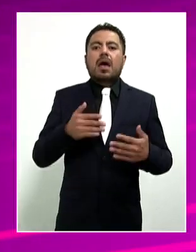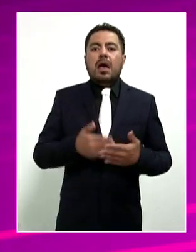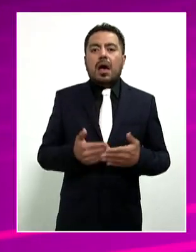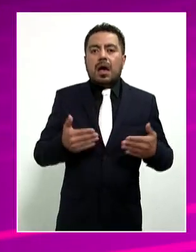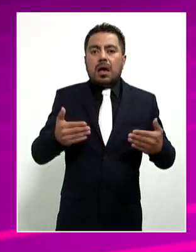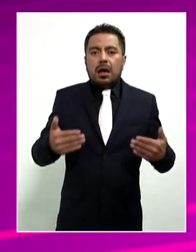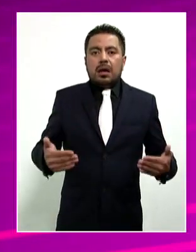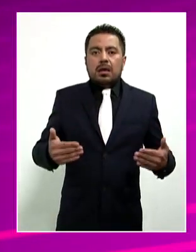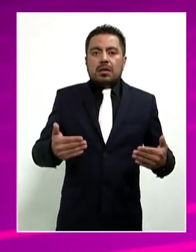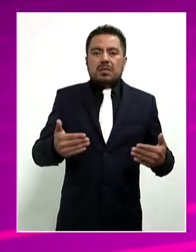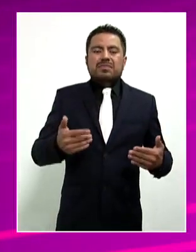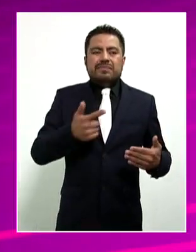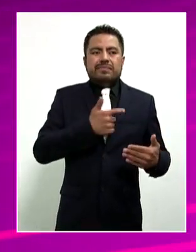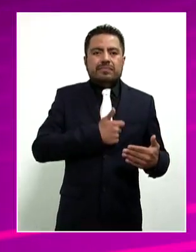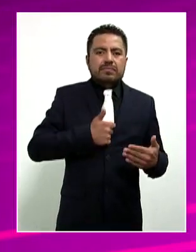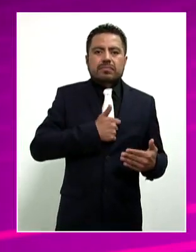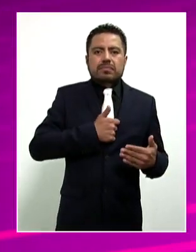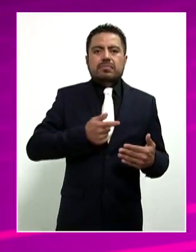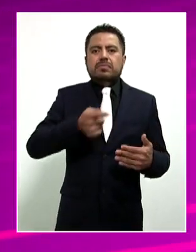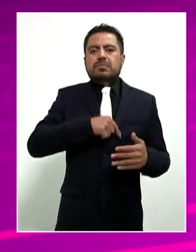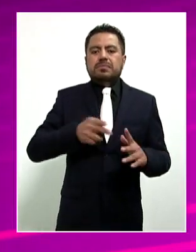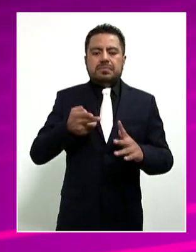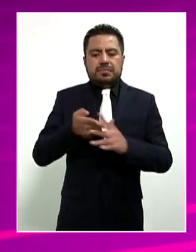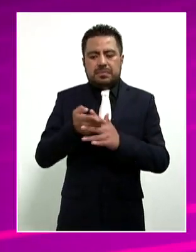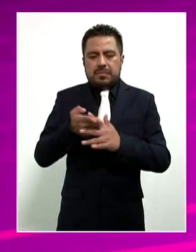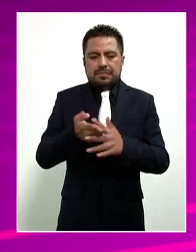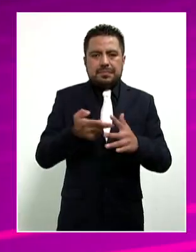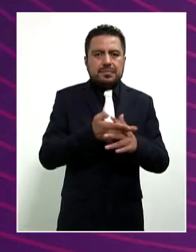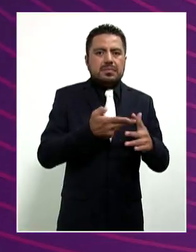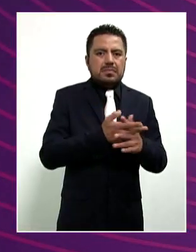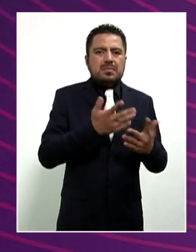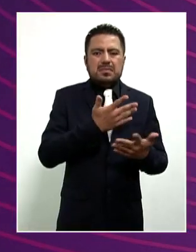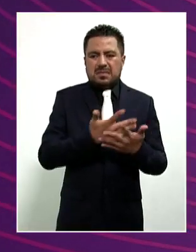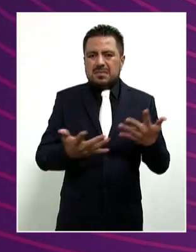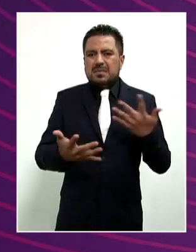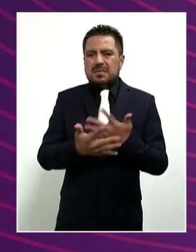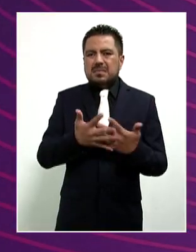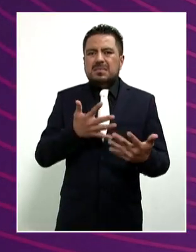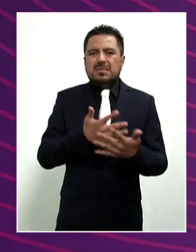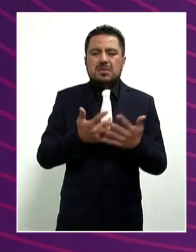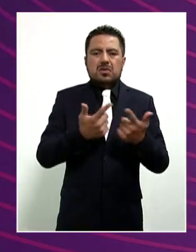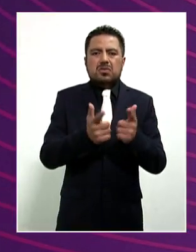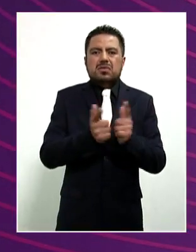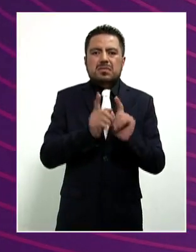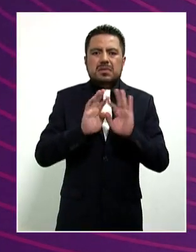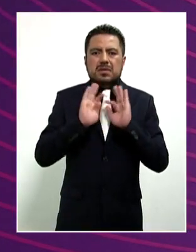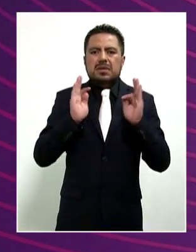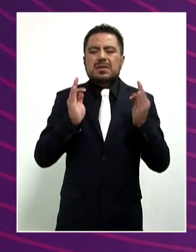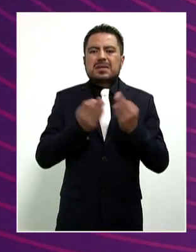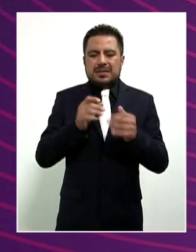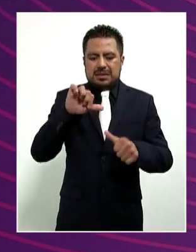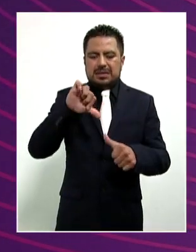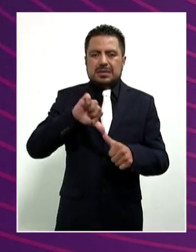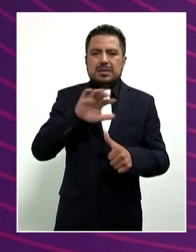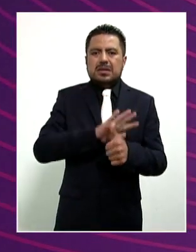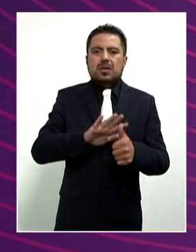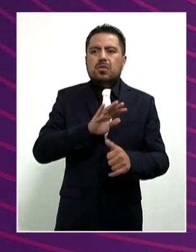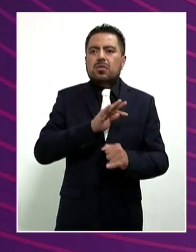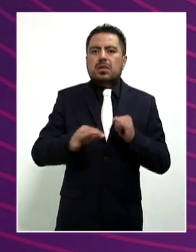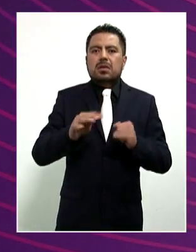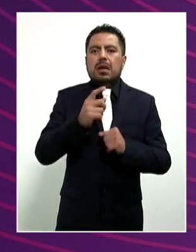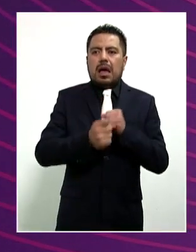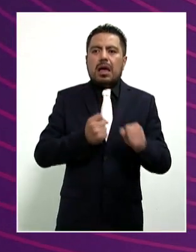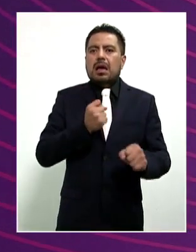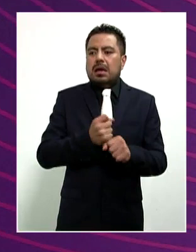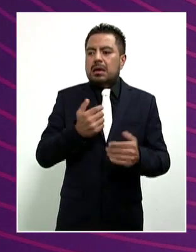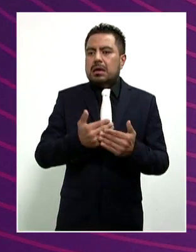Entonces, lamentablemente por la violencia a manos de grupos delincuenciales en Centroamérica, en los